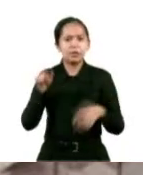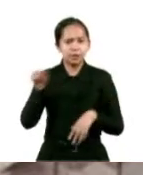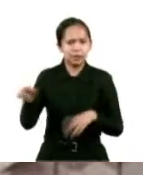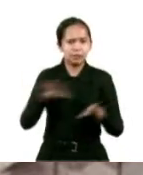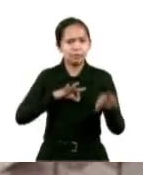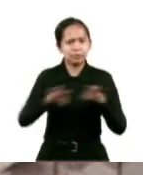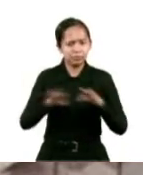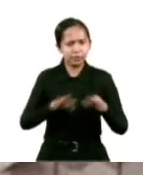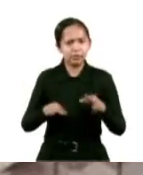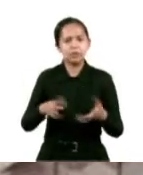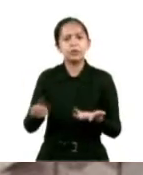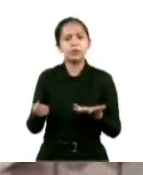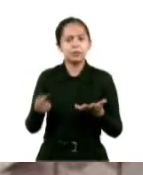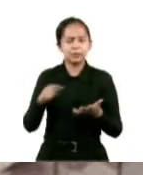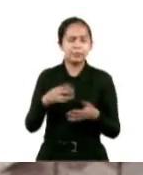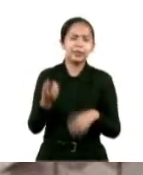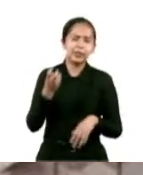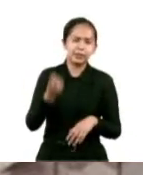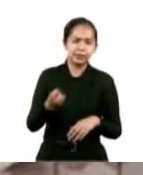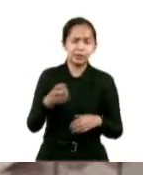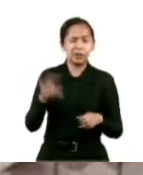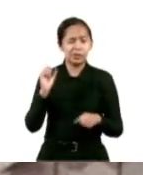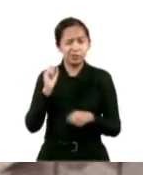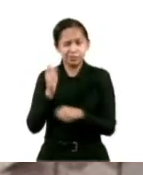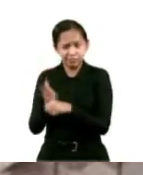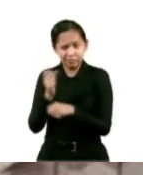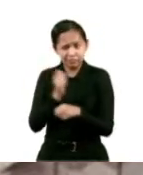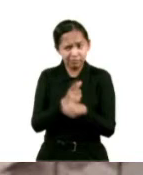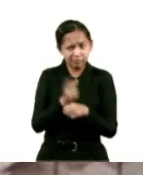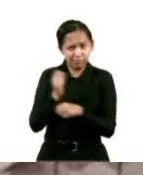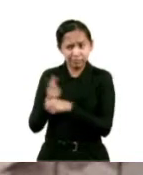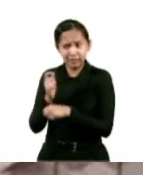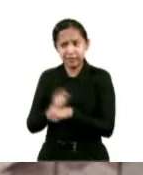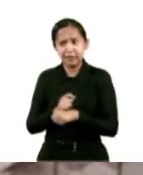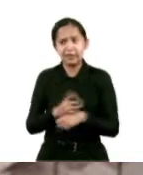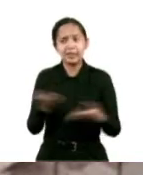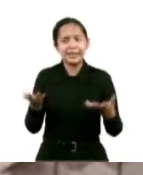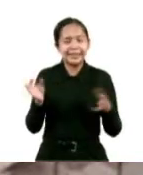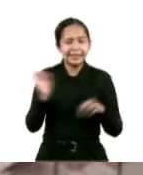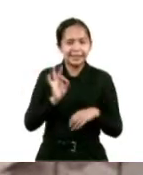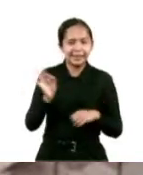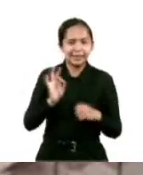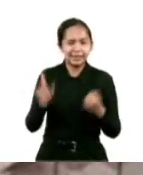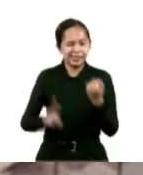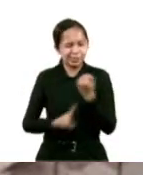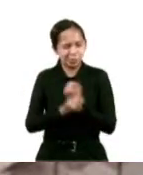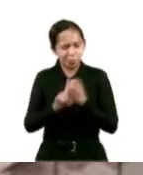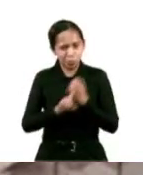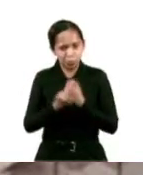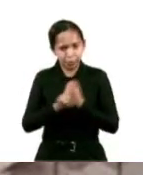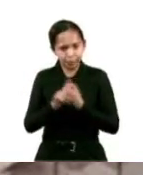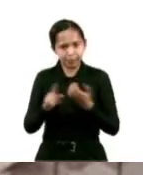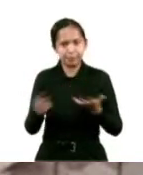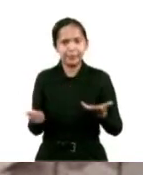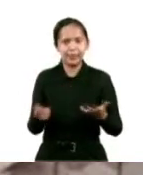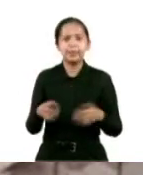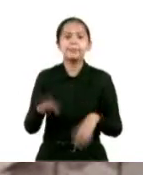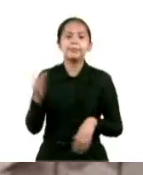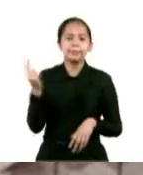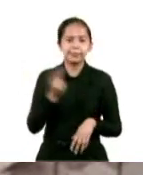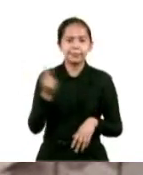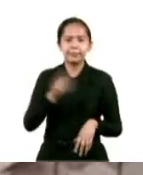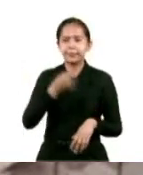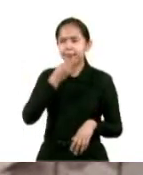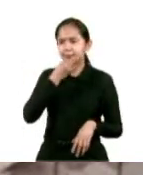servicio contratado y en caso de detectar y o determinar la existencia de alguna deficiencia, se le notificaría